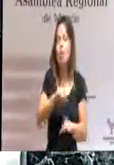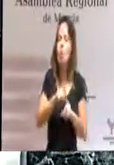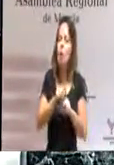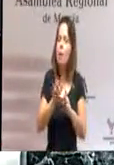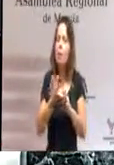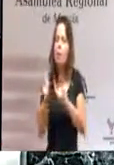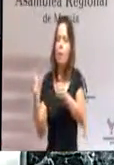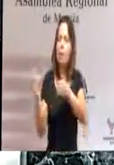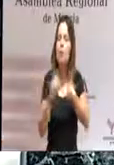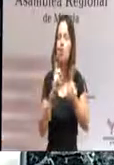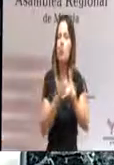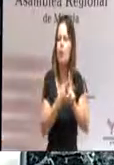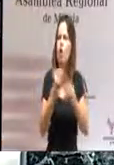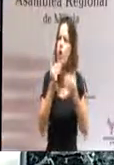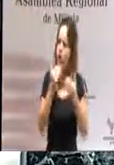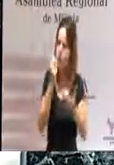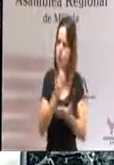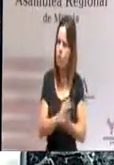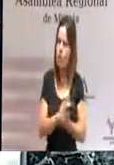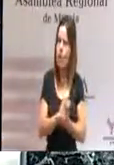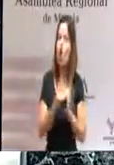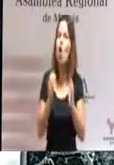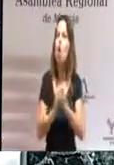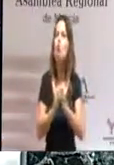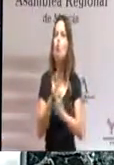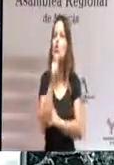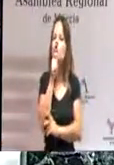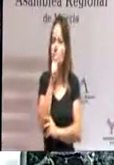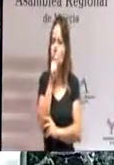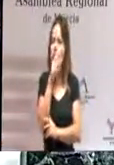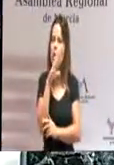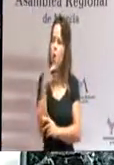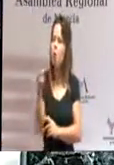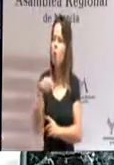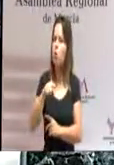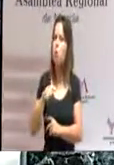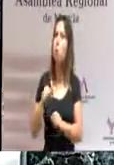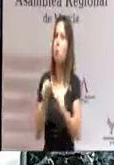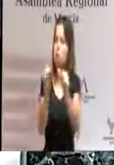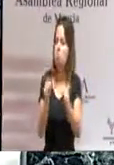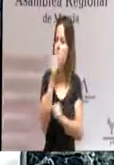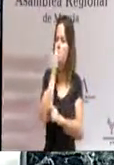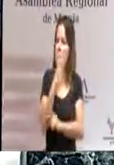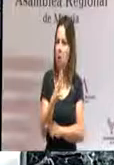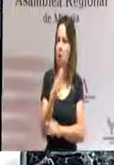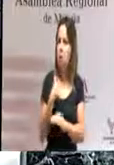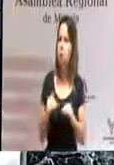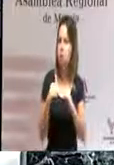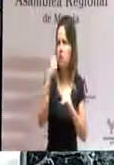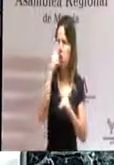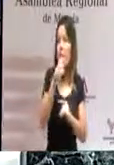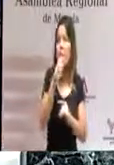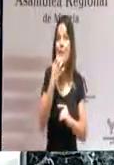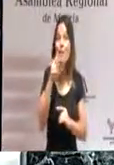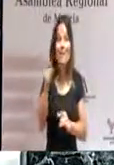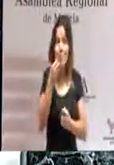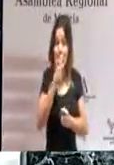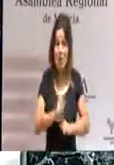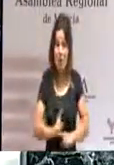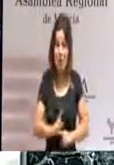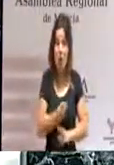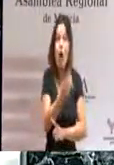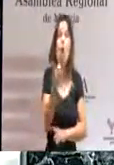reconducido y he de dar las gracias de nuevo al Partido Socialista por estar a la altura de las circunstancias, porque de no ser así, algunos